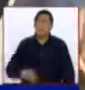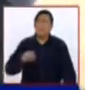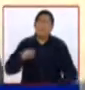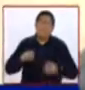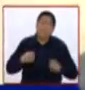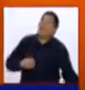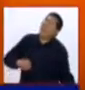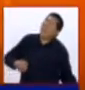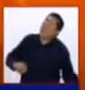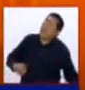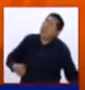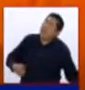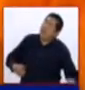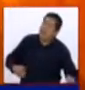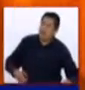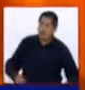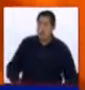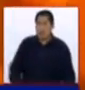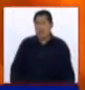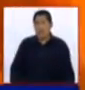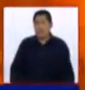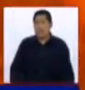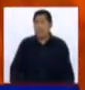jalaron el bolsón.